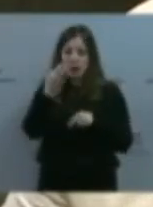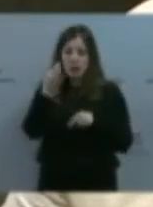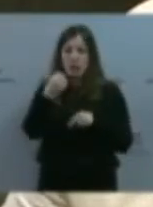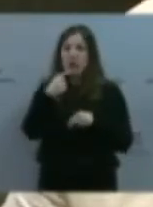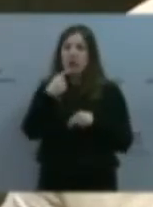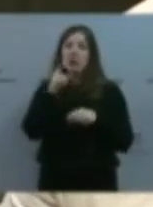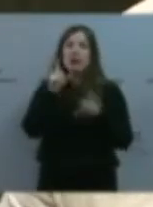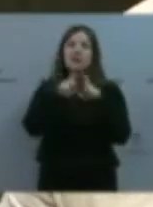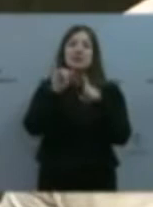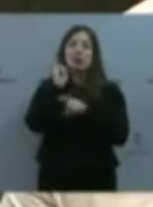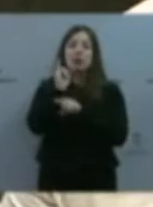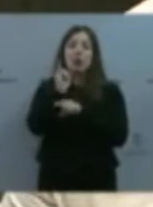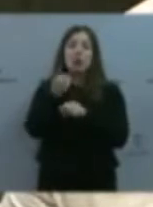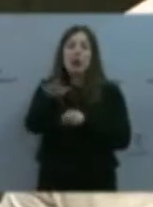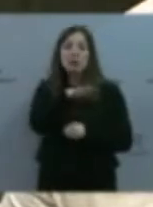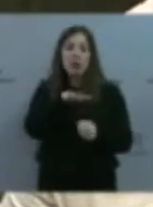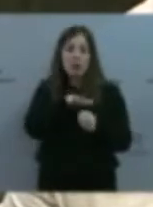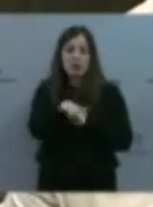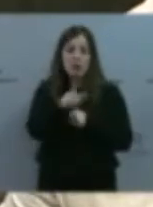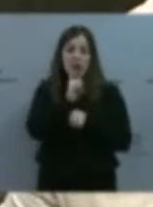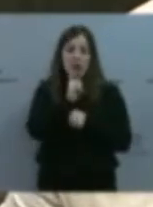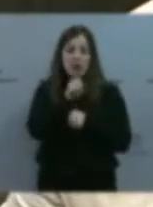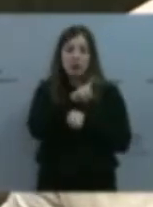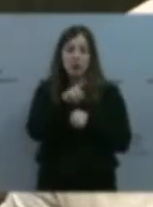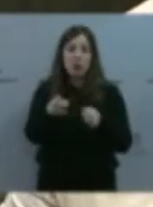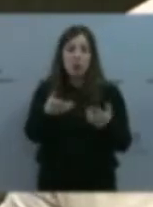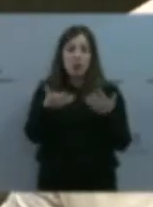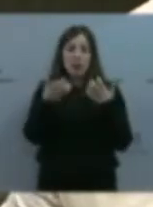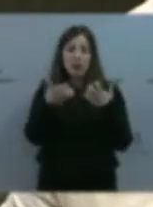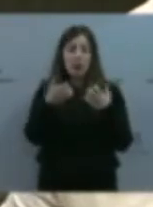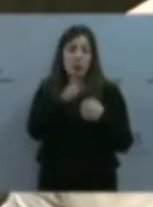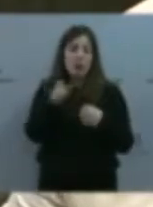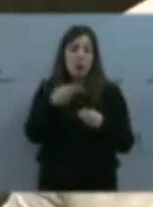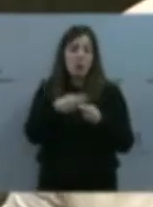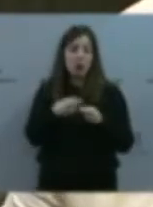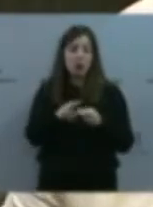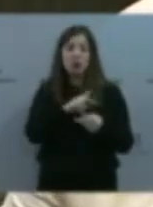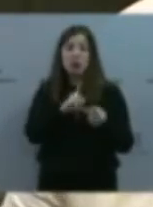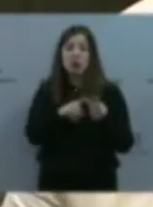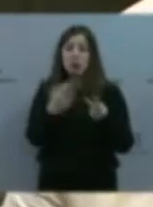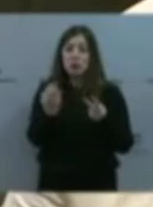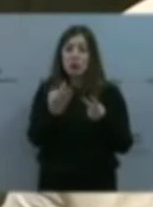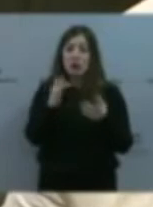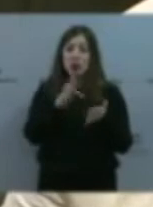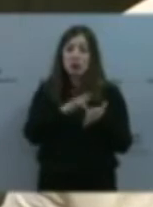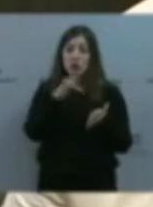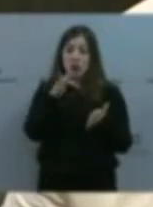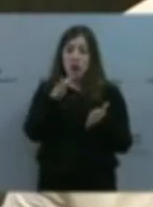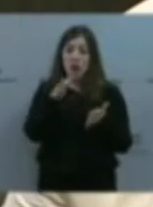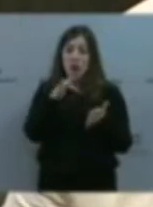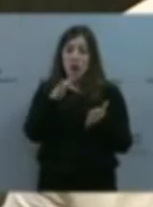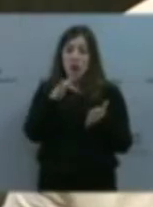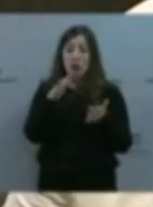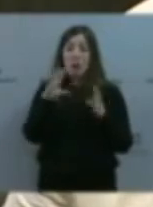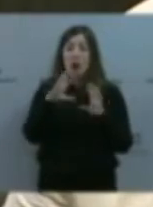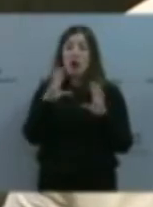ni el de beneficio de los políticos. Y, en segundo lugar, porque cuando el mundo de las élites consigue saltarse los controles